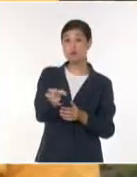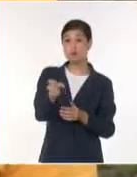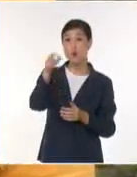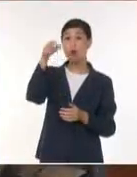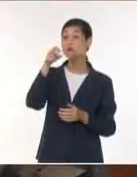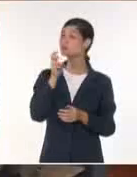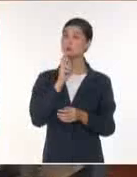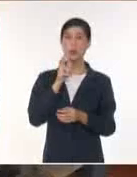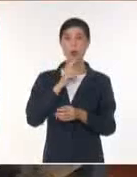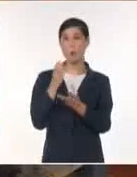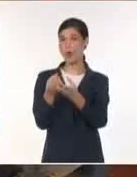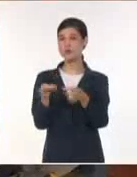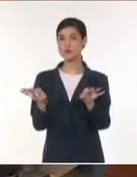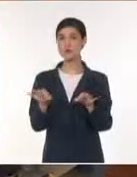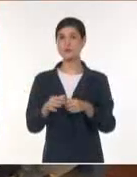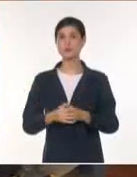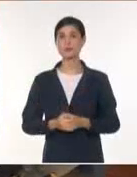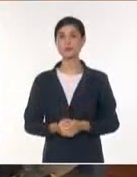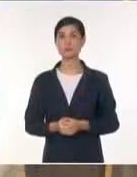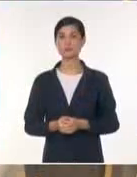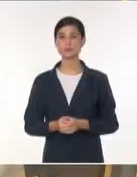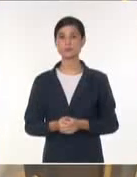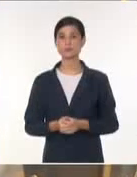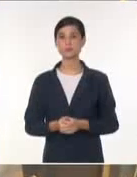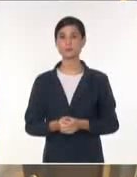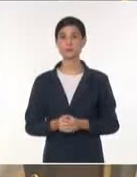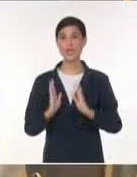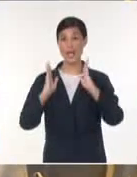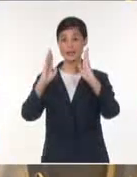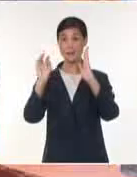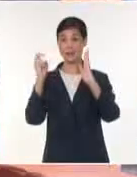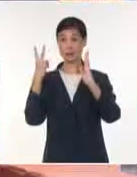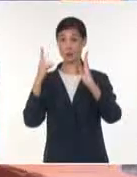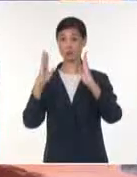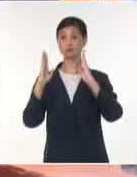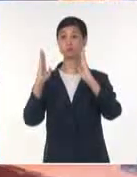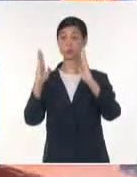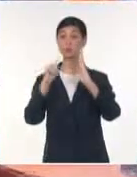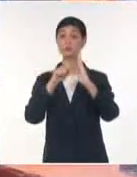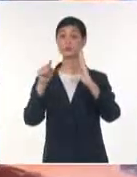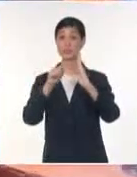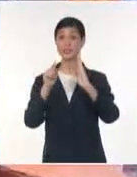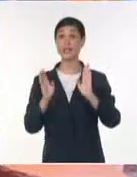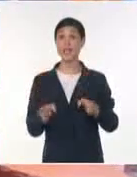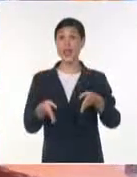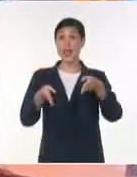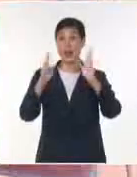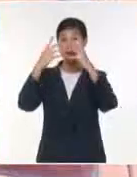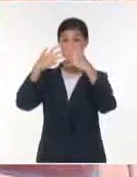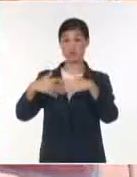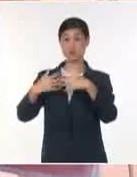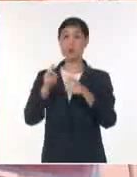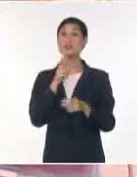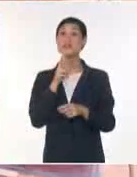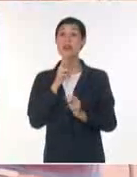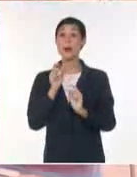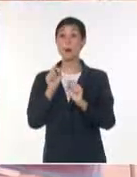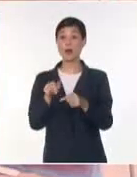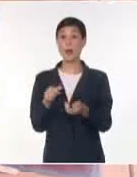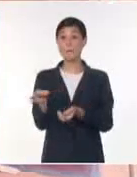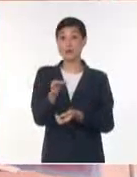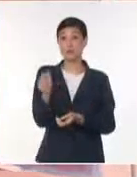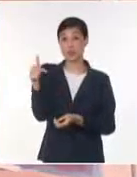sus viviendas. En una segunda etapa, la potabilizadora de Jatibonico contará con más equipamiento para beneficiar a